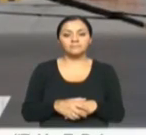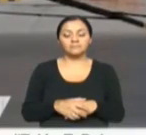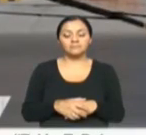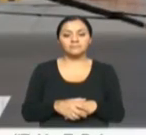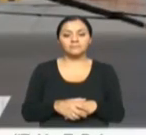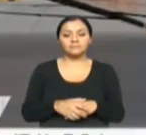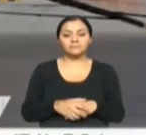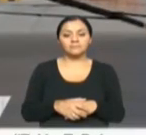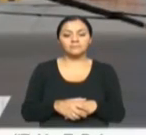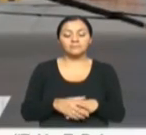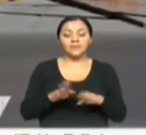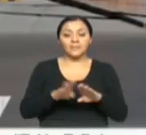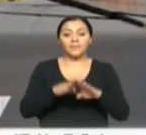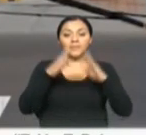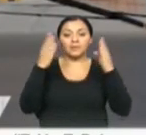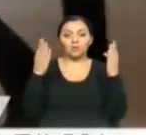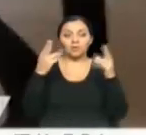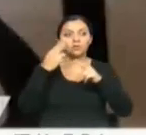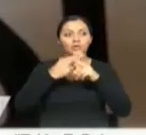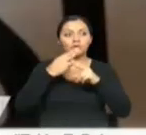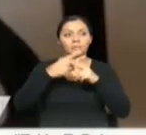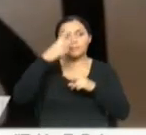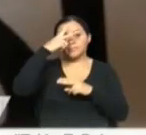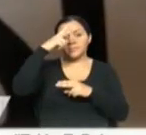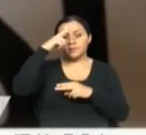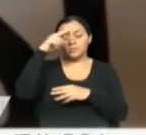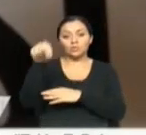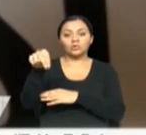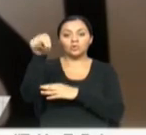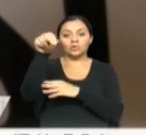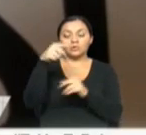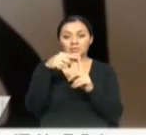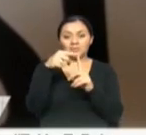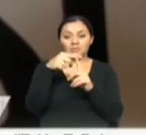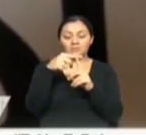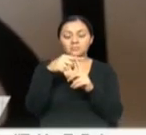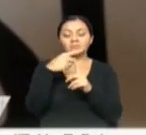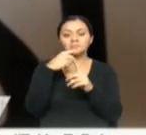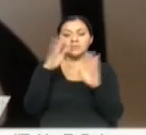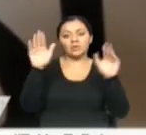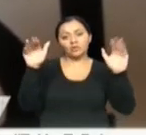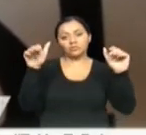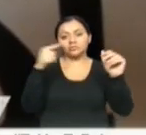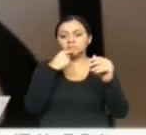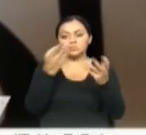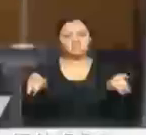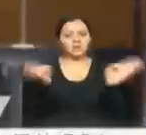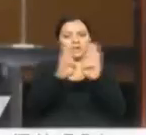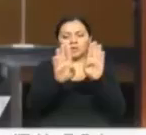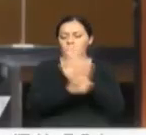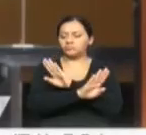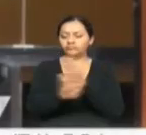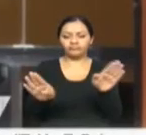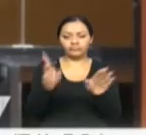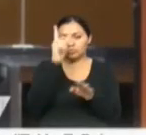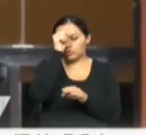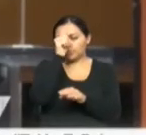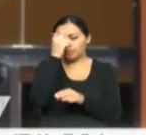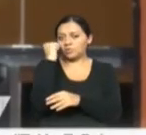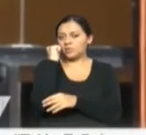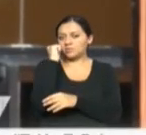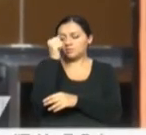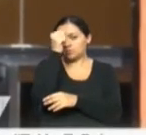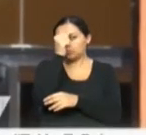Este es el último ejemplar impreso del diario Mexicano Norte. El diario anunció el cierre de su edición impresa el domingo y denunció que no